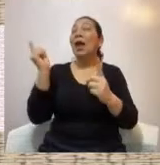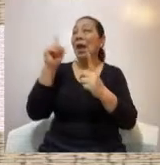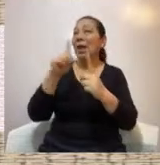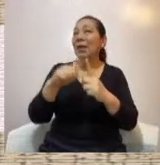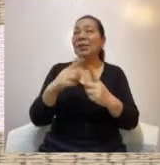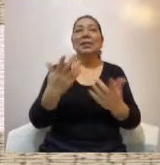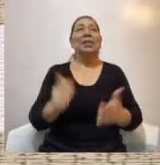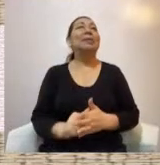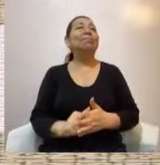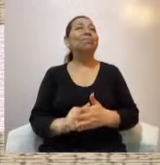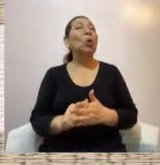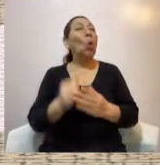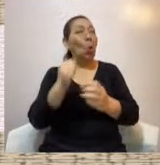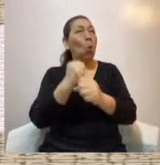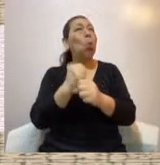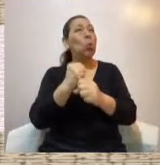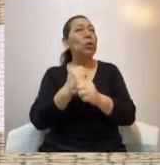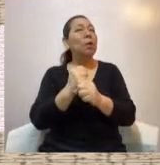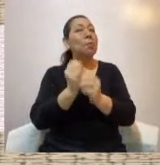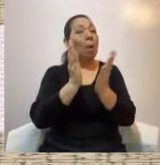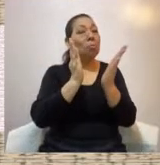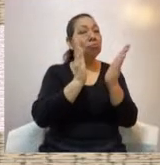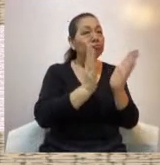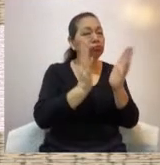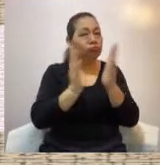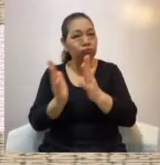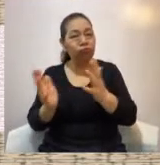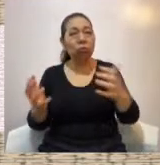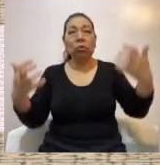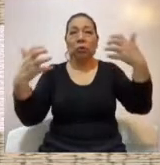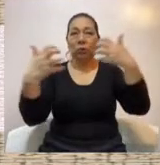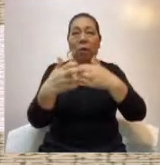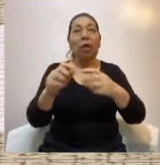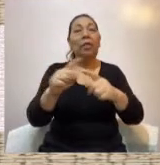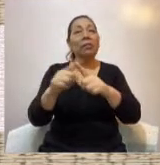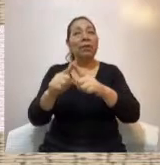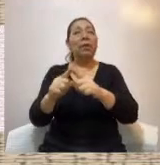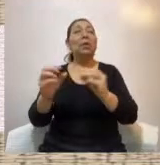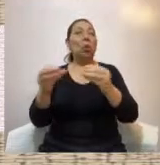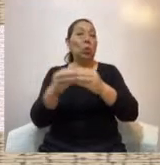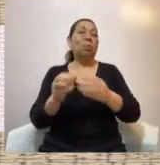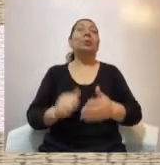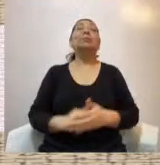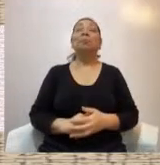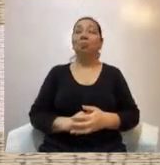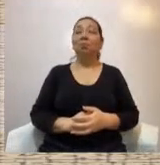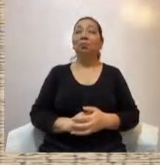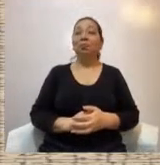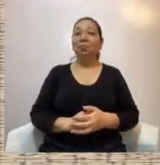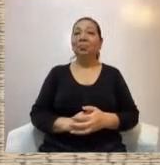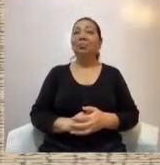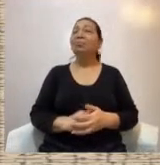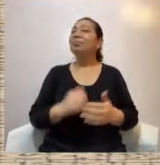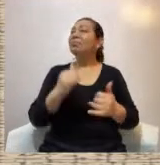vaya hacia un trabajo más coordinado con las Fuerzas Armadas.